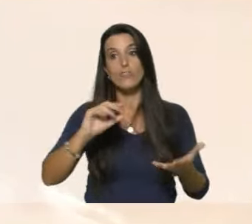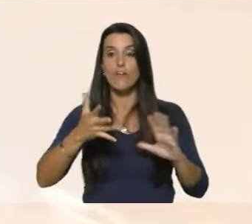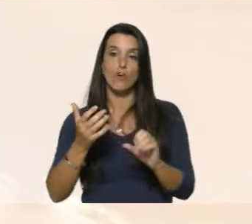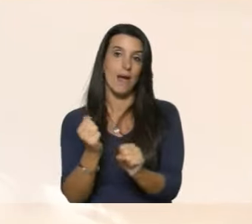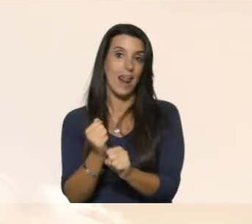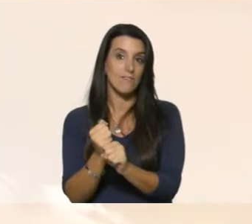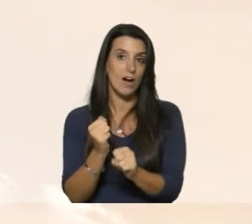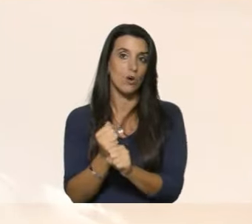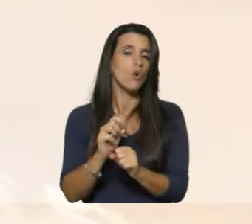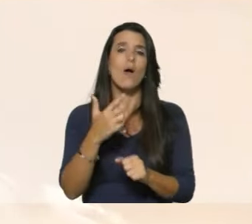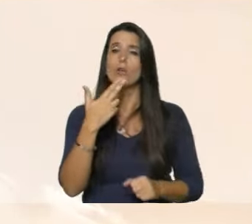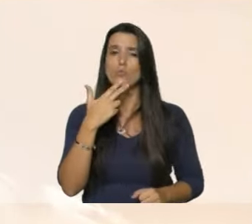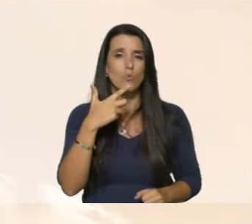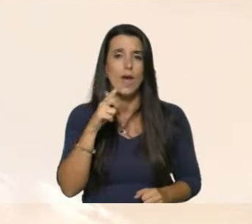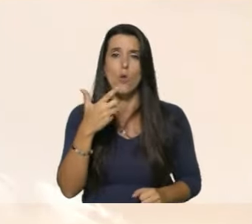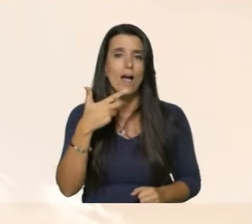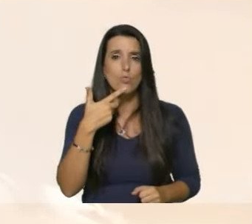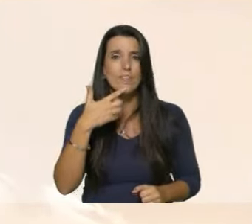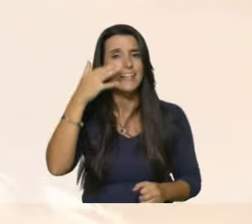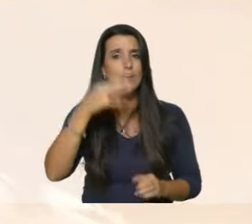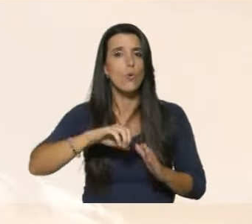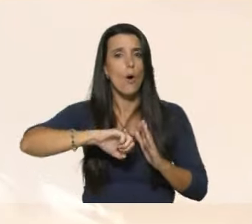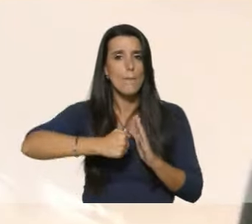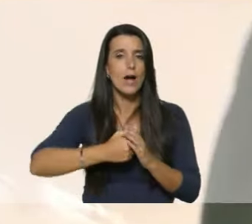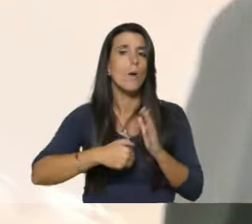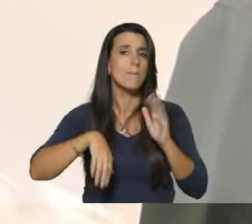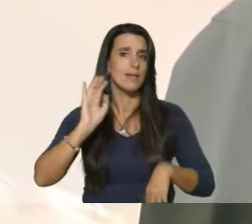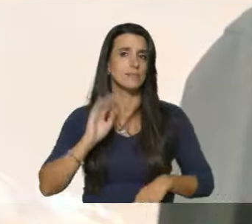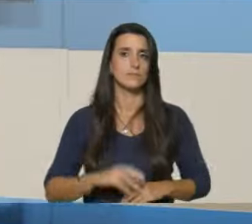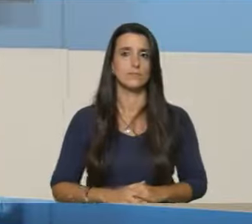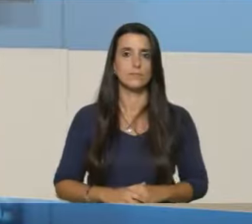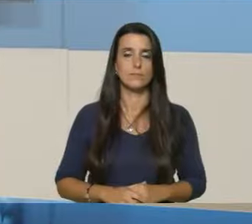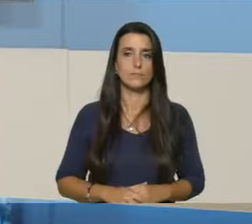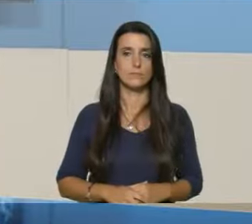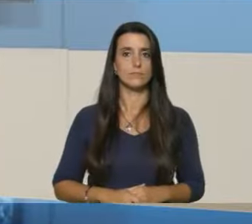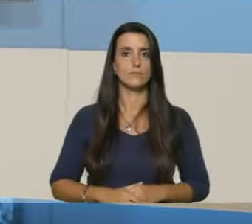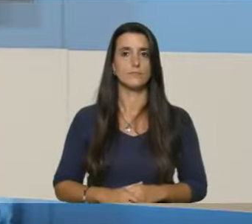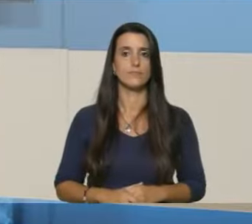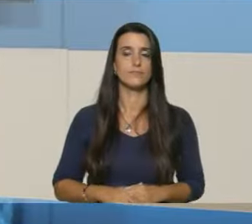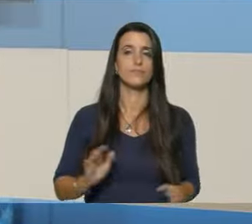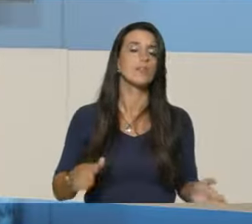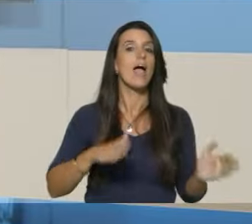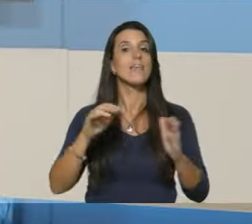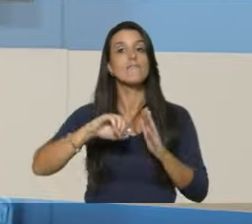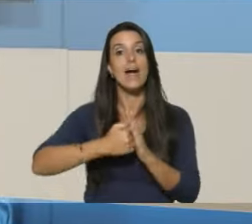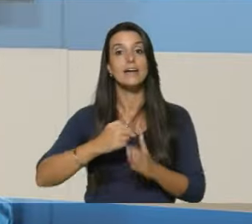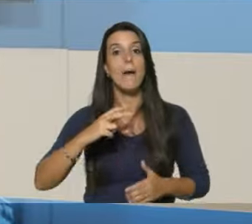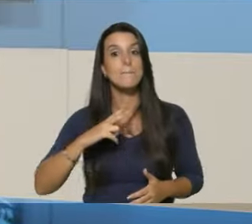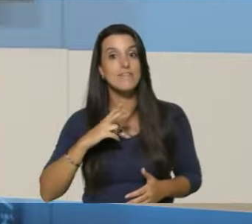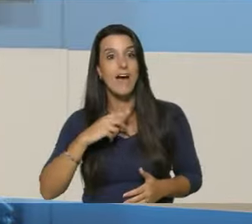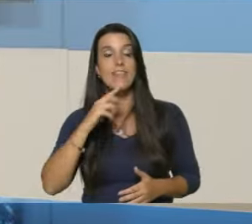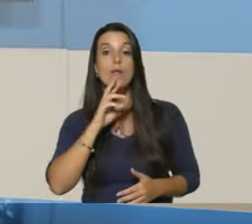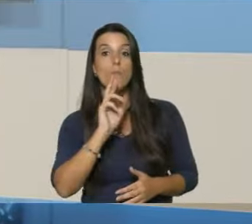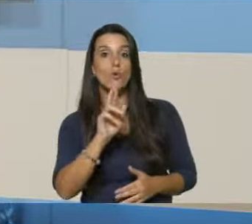laborales no tengo duda de que el empleo en la banca sería mayor bueno y a ebu banca privada reacciona esta tarde